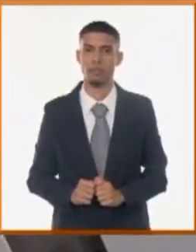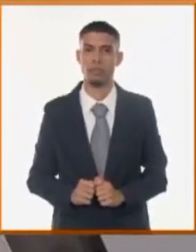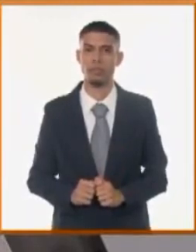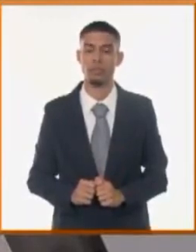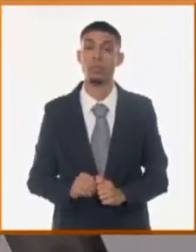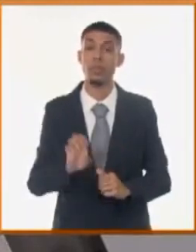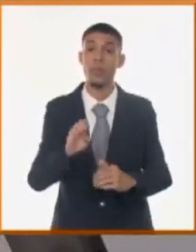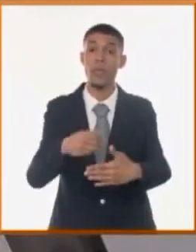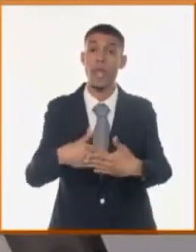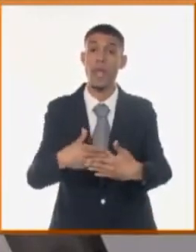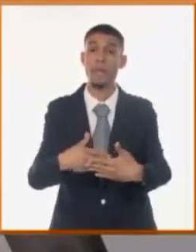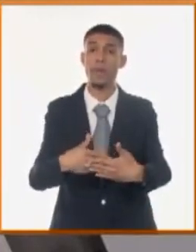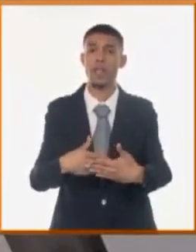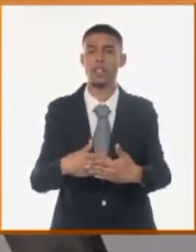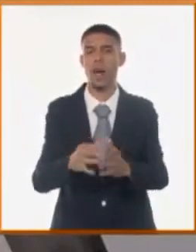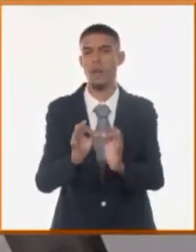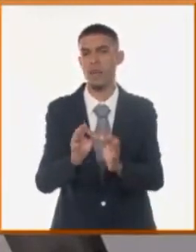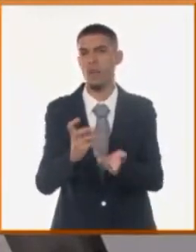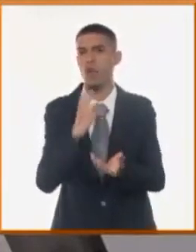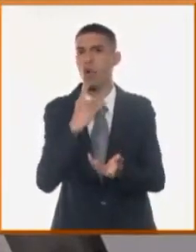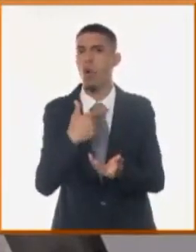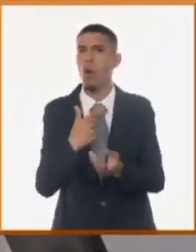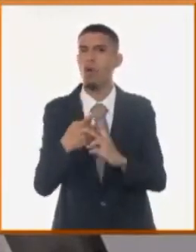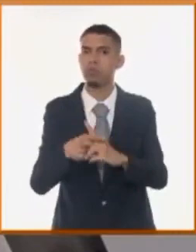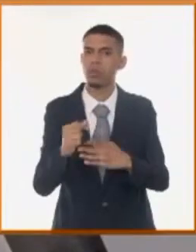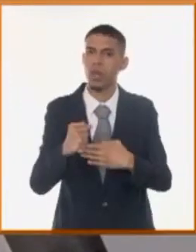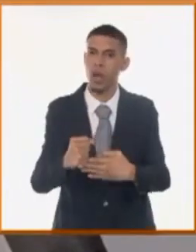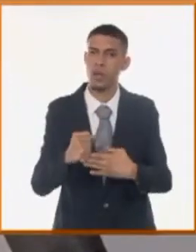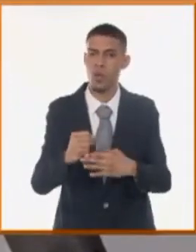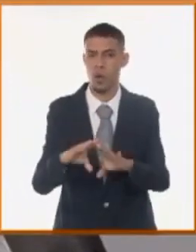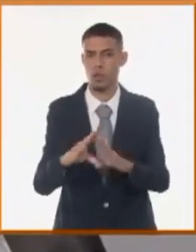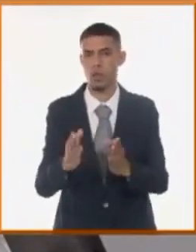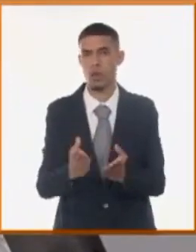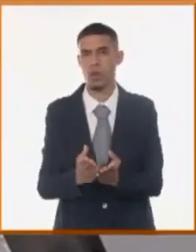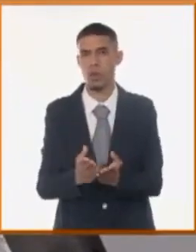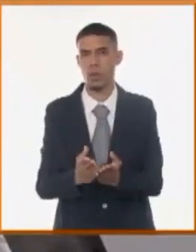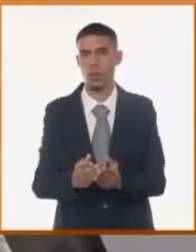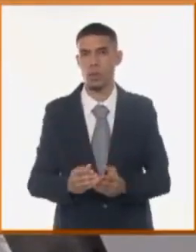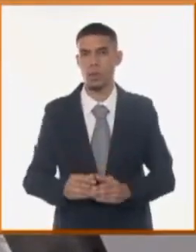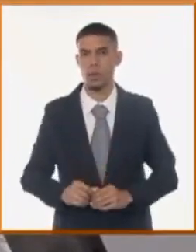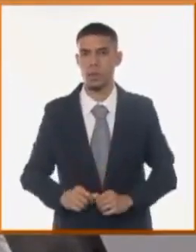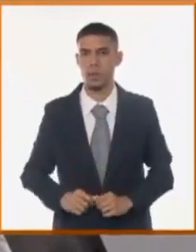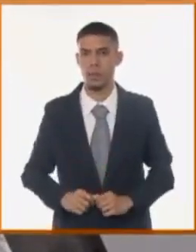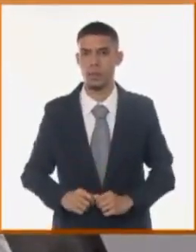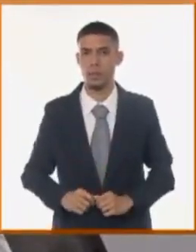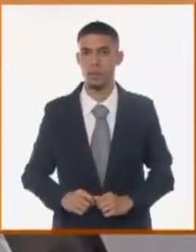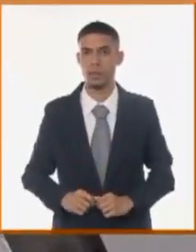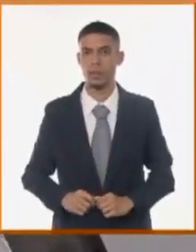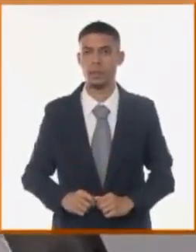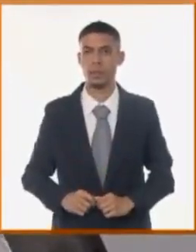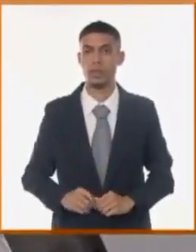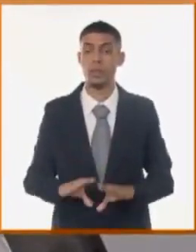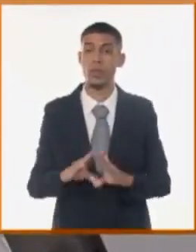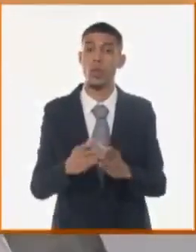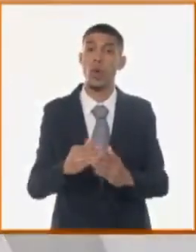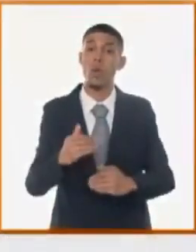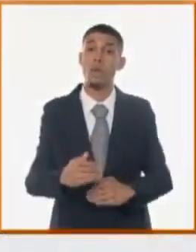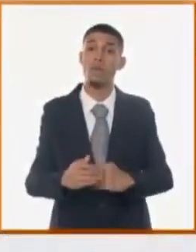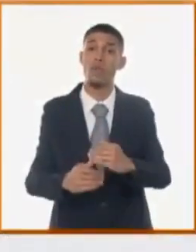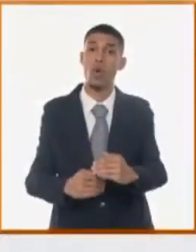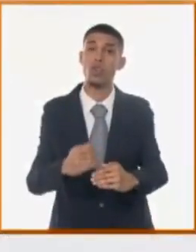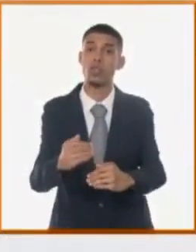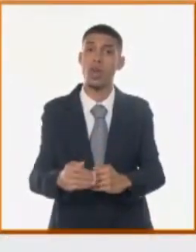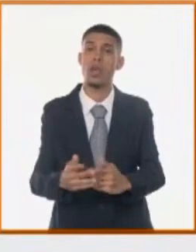empresarial y gubernamental fundamentalmente. Es decir, nuestro público meta siempre ha sido la persona jurídica. en todo ese proceso de